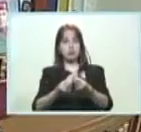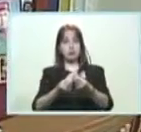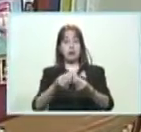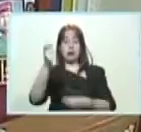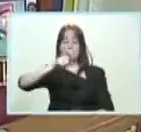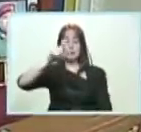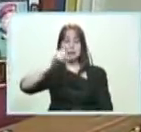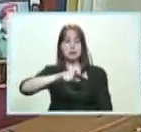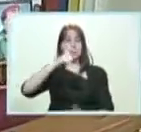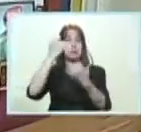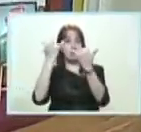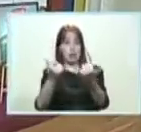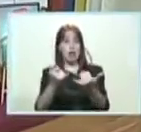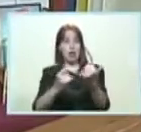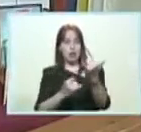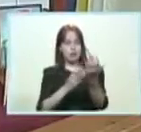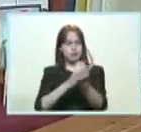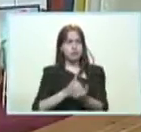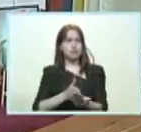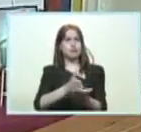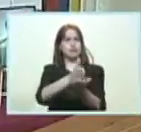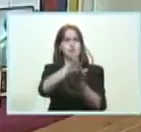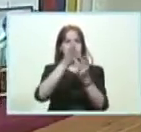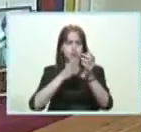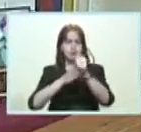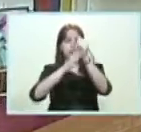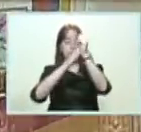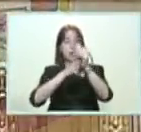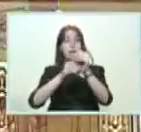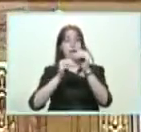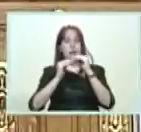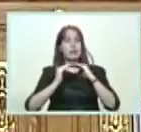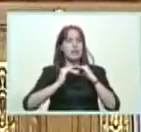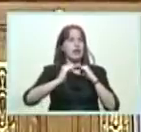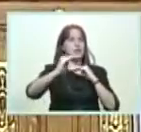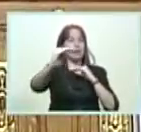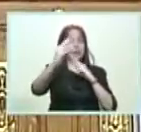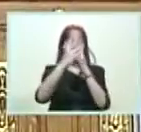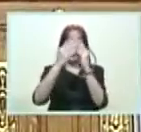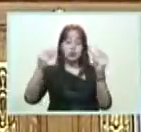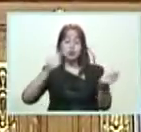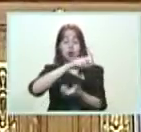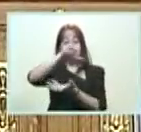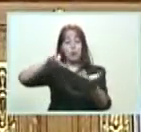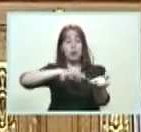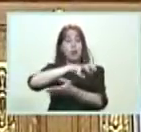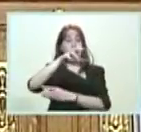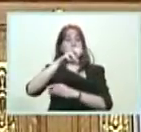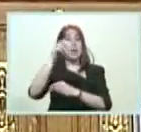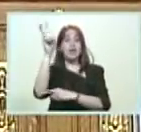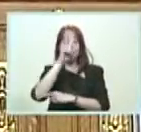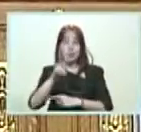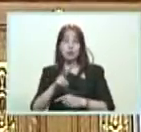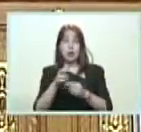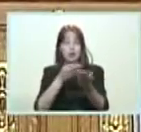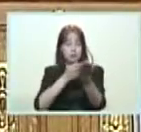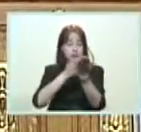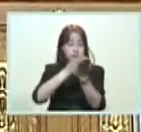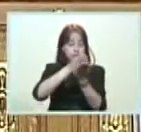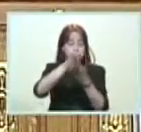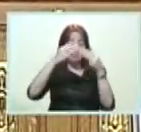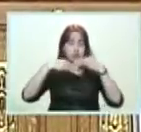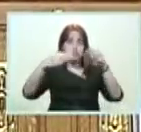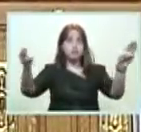falta para conducir con estabilidad la solución de los problemas de Venezuela y abrirle los horizontes